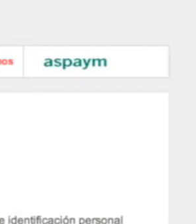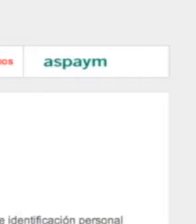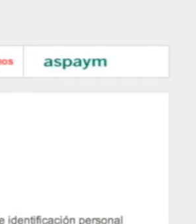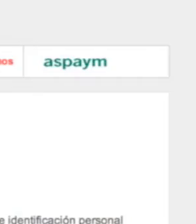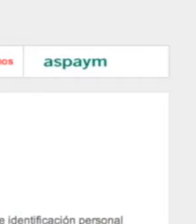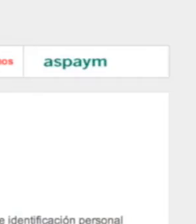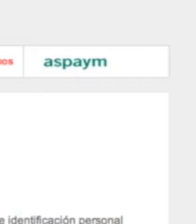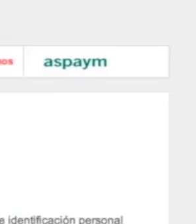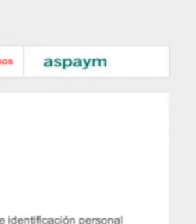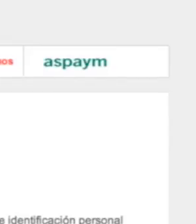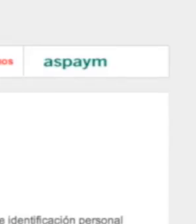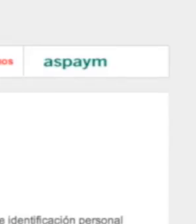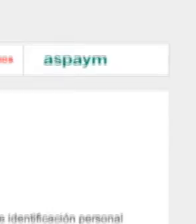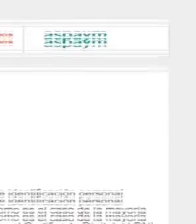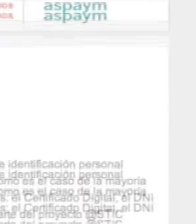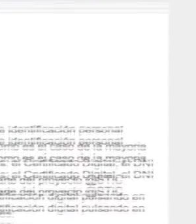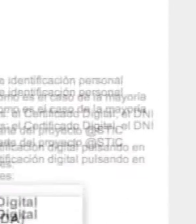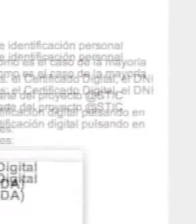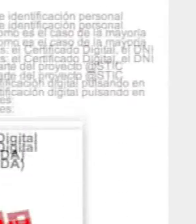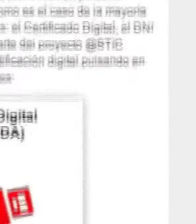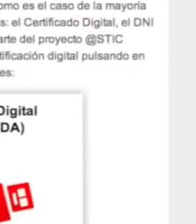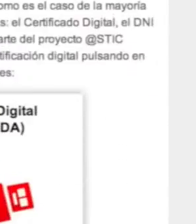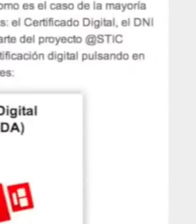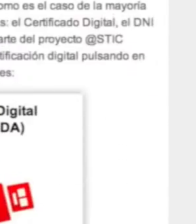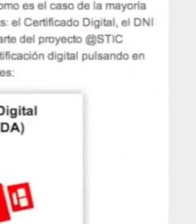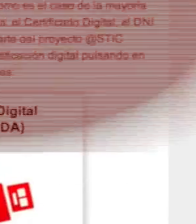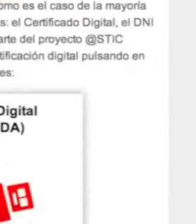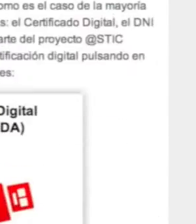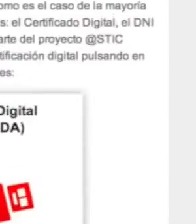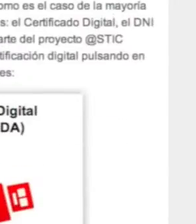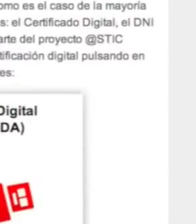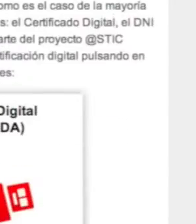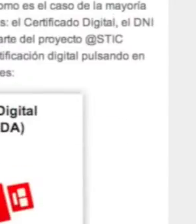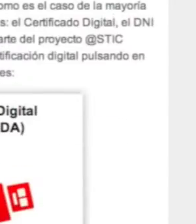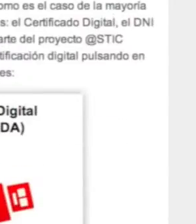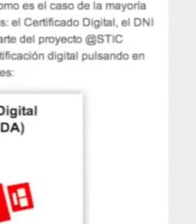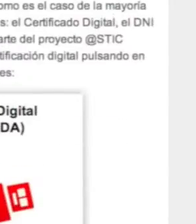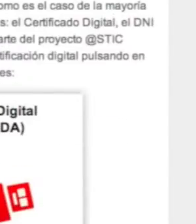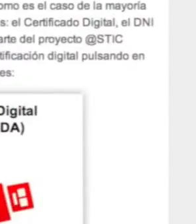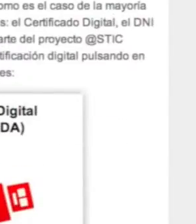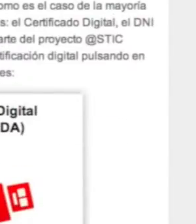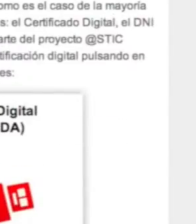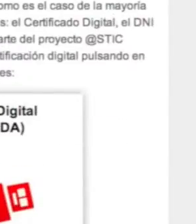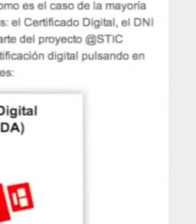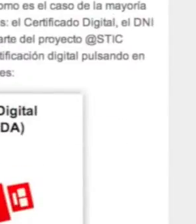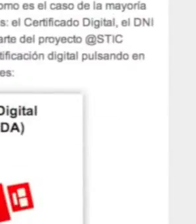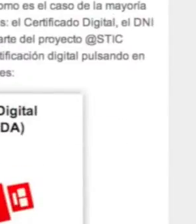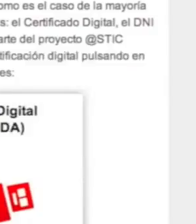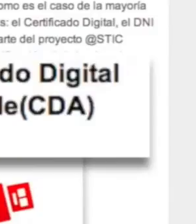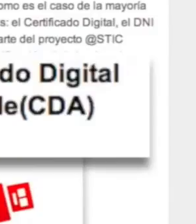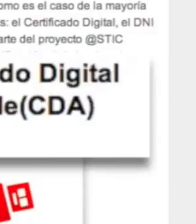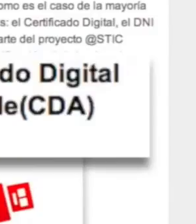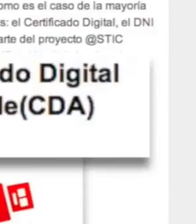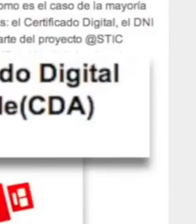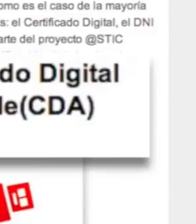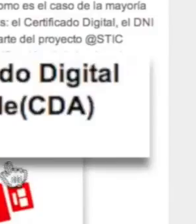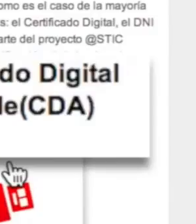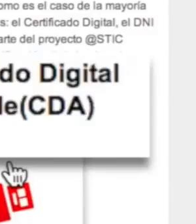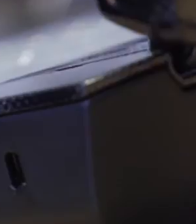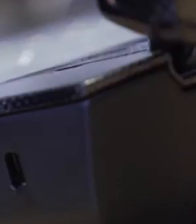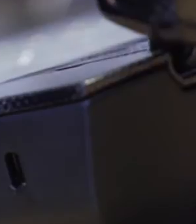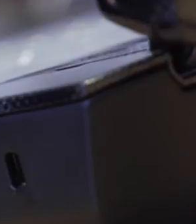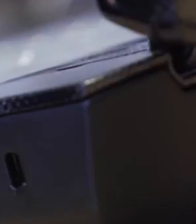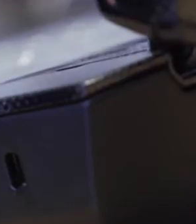gestiones. Algunos de estos trámites requieren que nos identifiquemos a través de un certificado digital, el DNI electrónico o el certificado digital